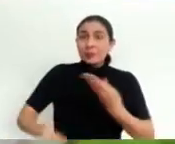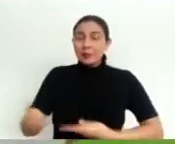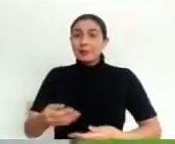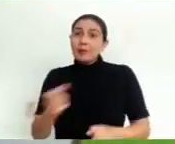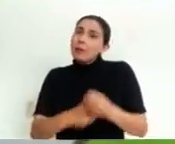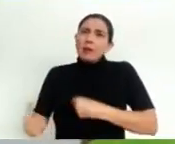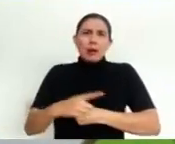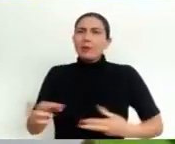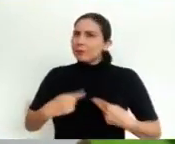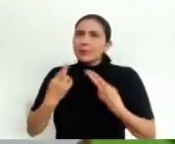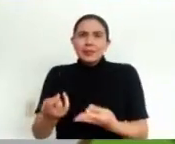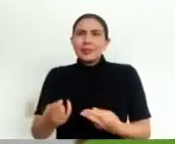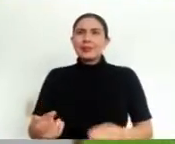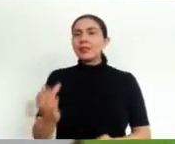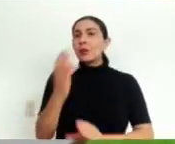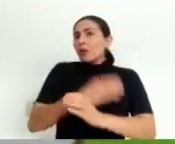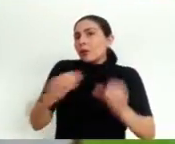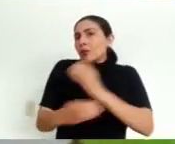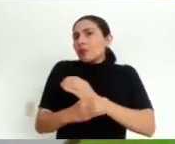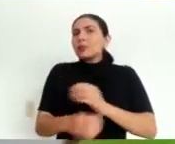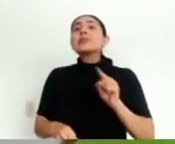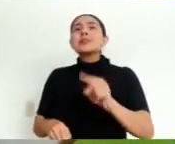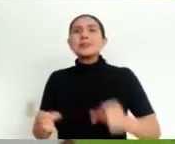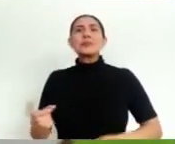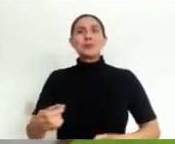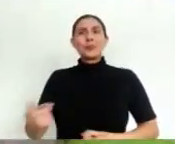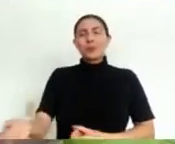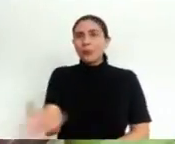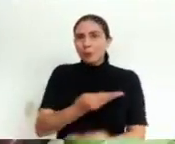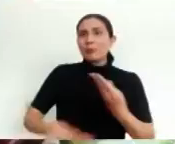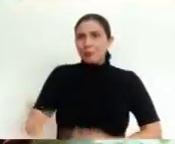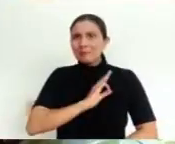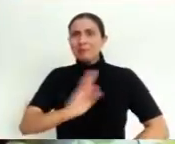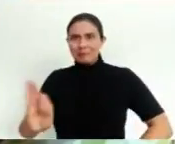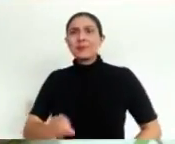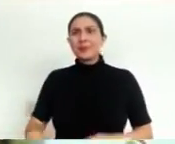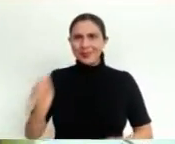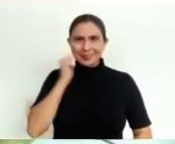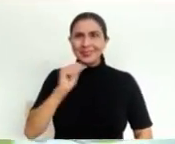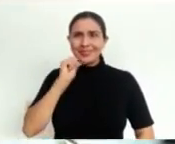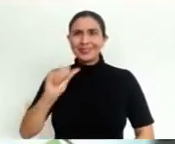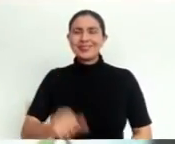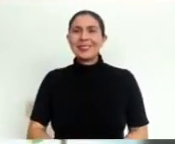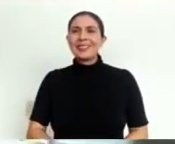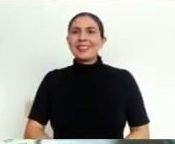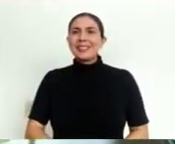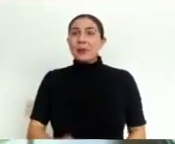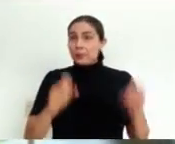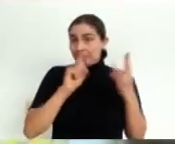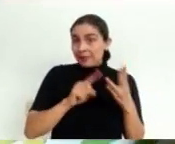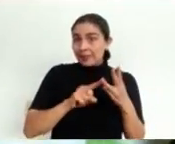regalito. Siempre tendrás cosas que puedes compartir. El tercer ingrediente es